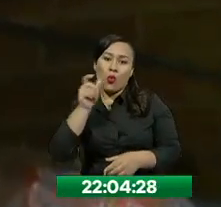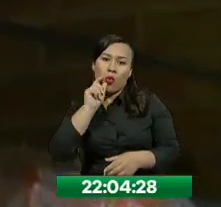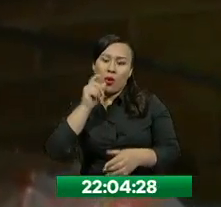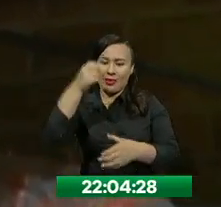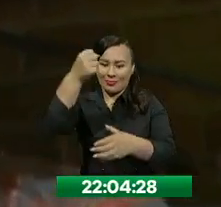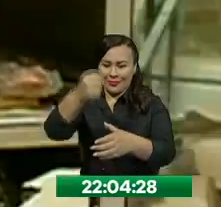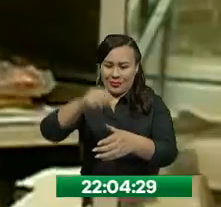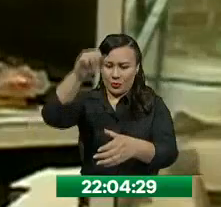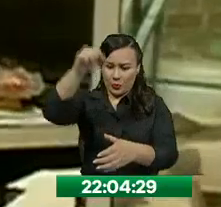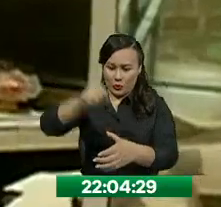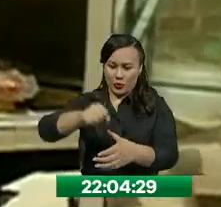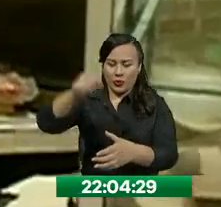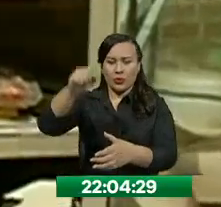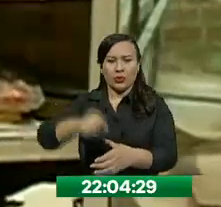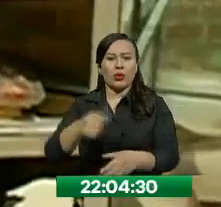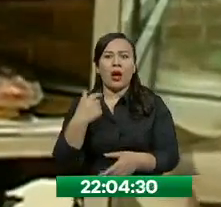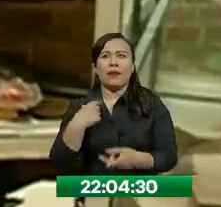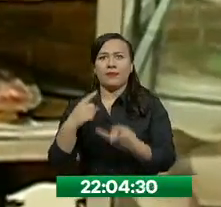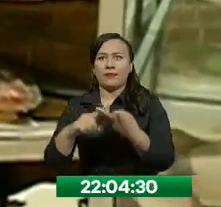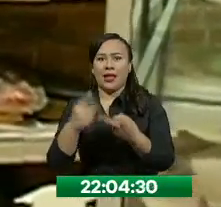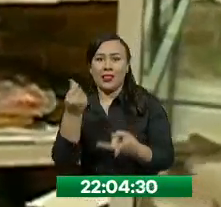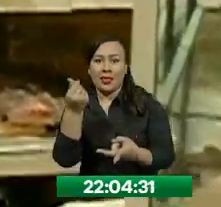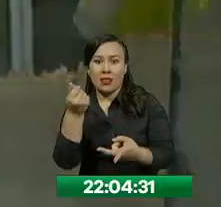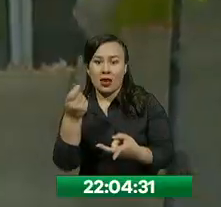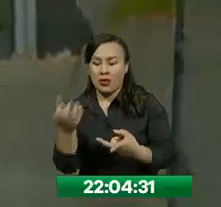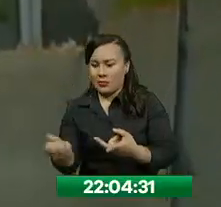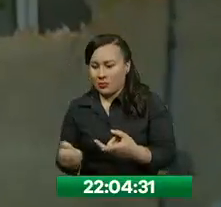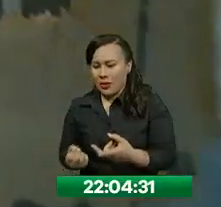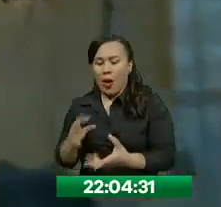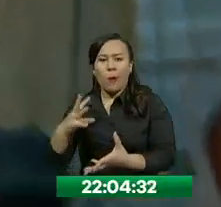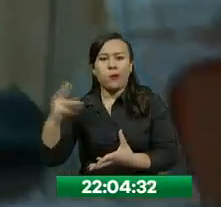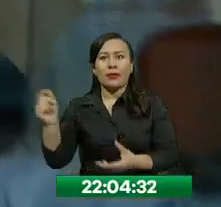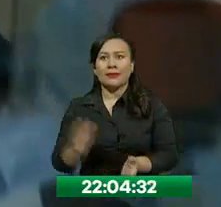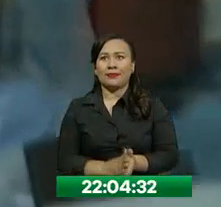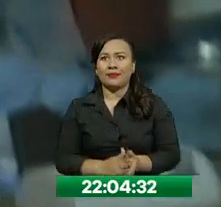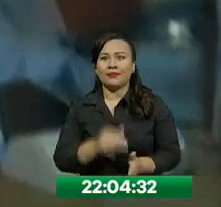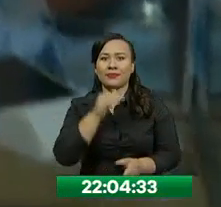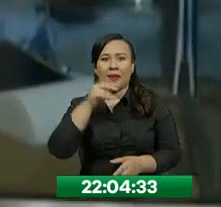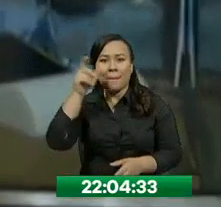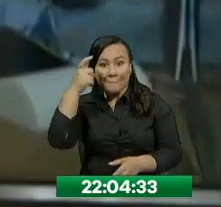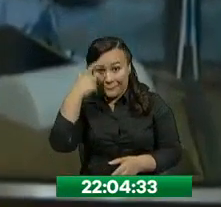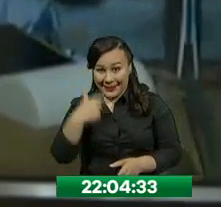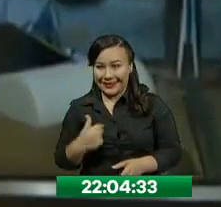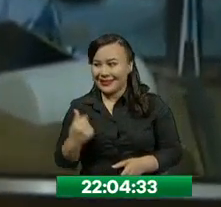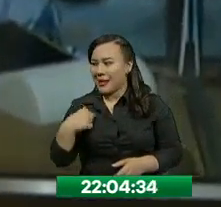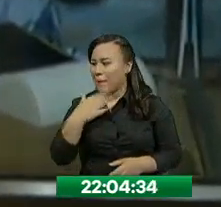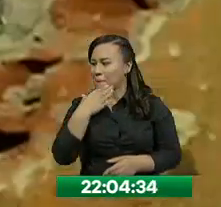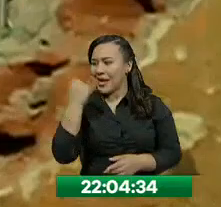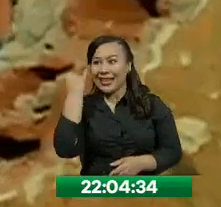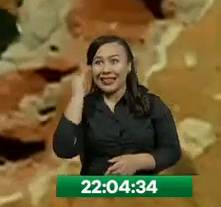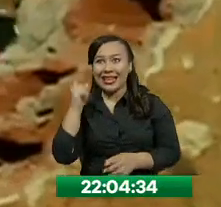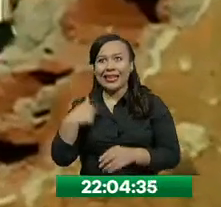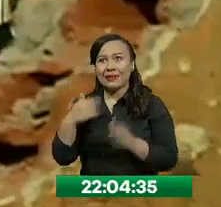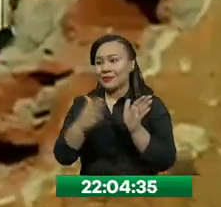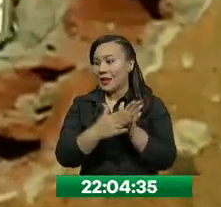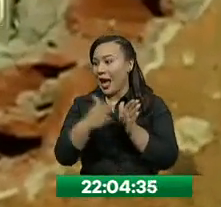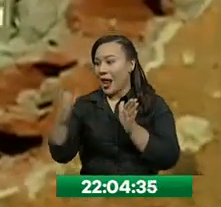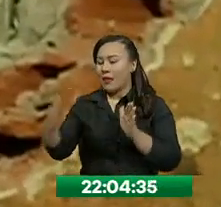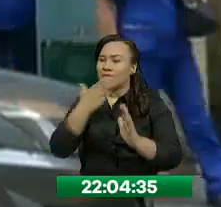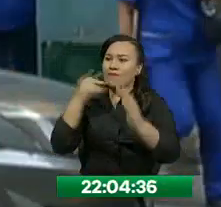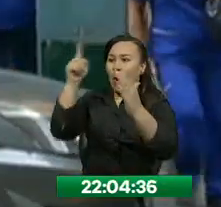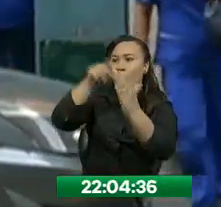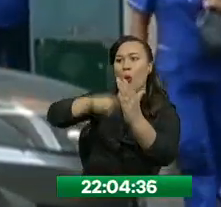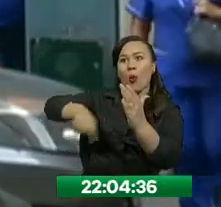con cosas, dinero en efectivo. Continuaron ampliando su accionar hasta que realizaron una apertura en la